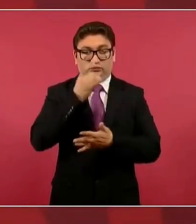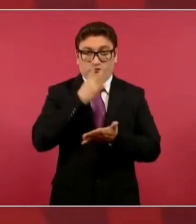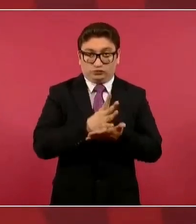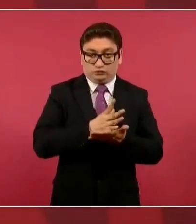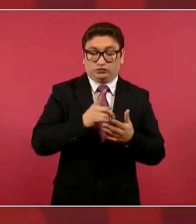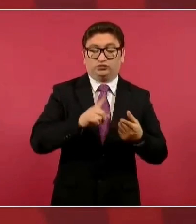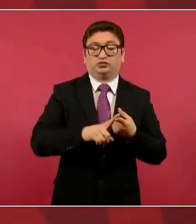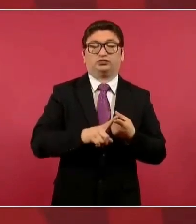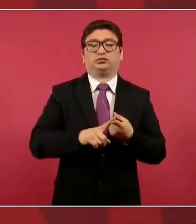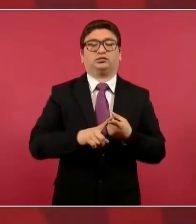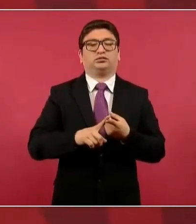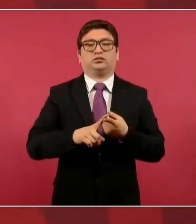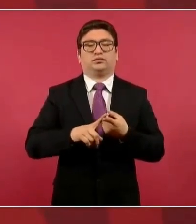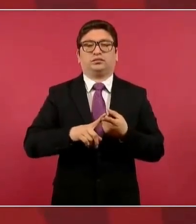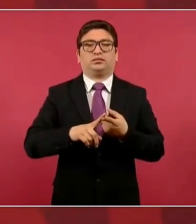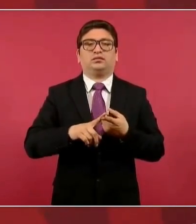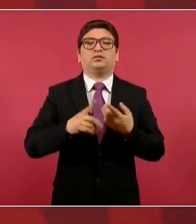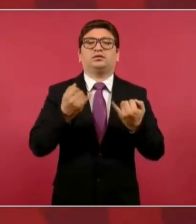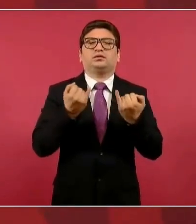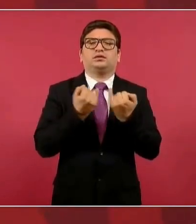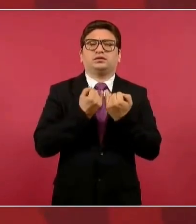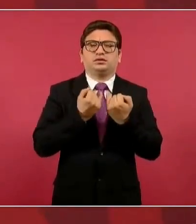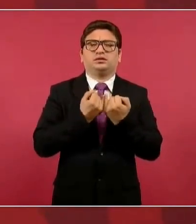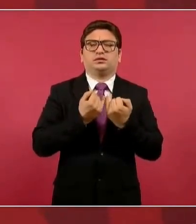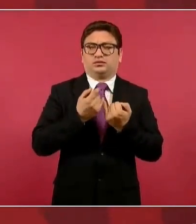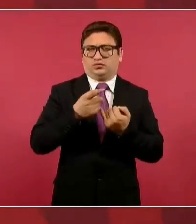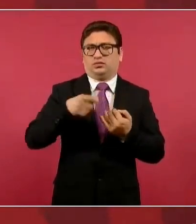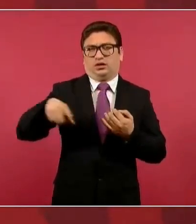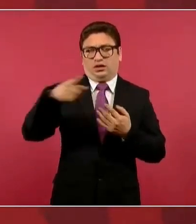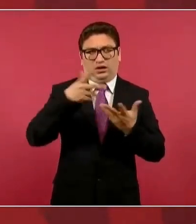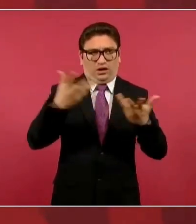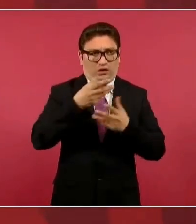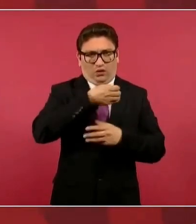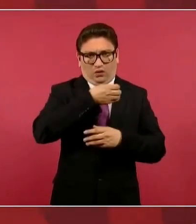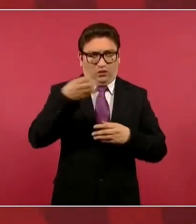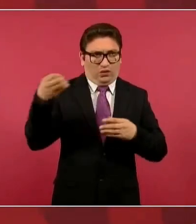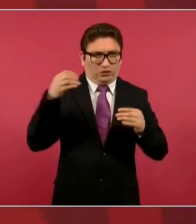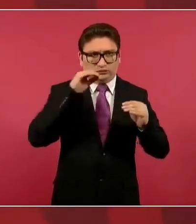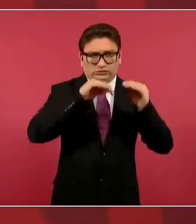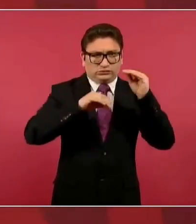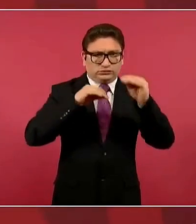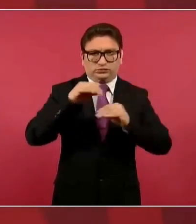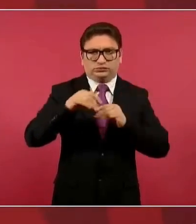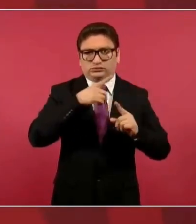y dejando bien amarrado todo